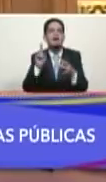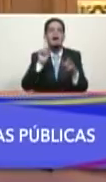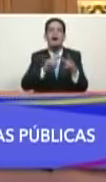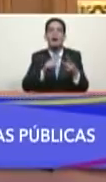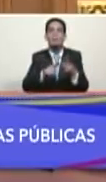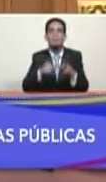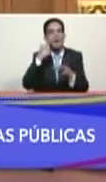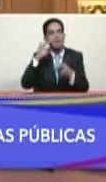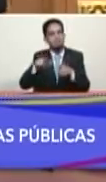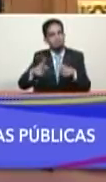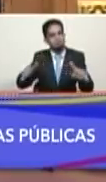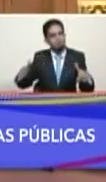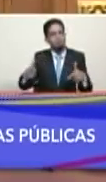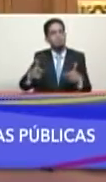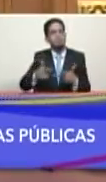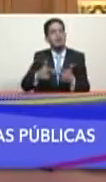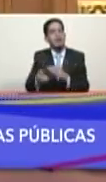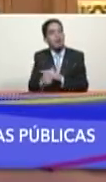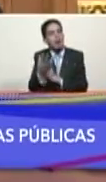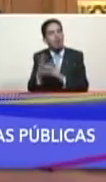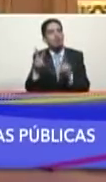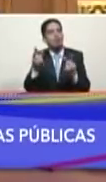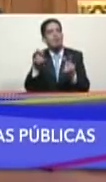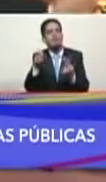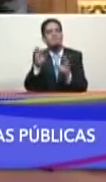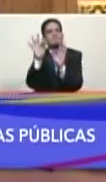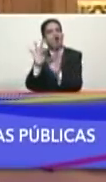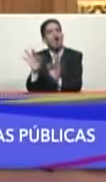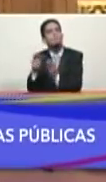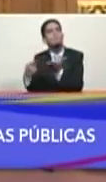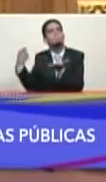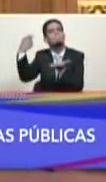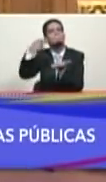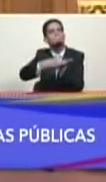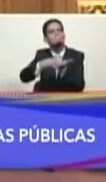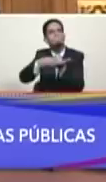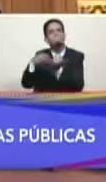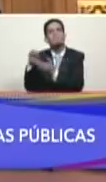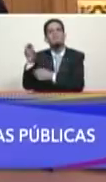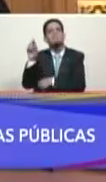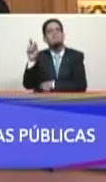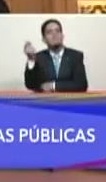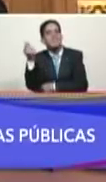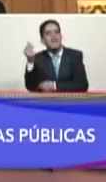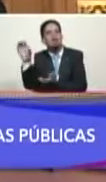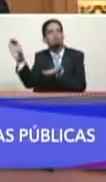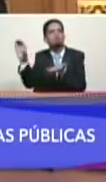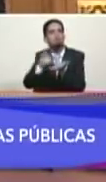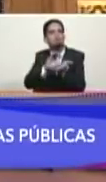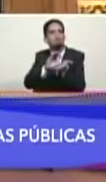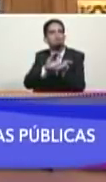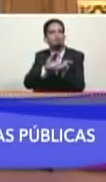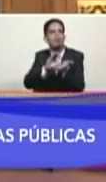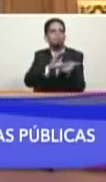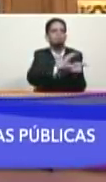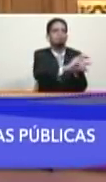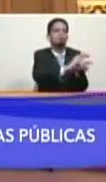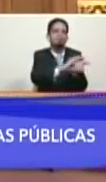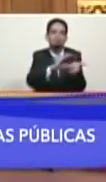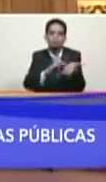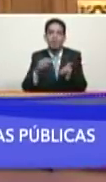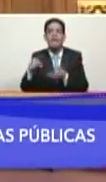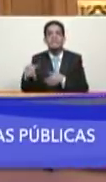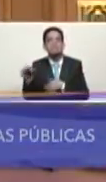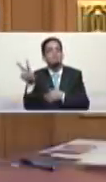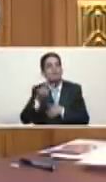país, para crear nuevas fórmulas de inversión, de financiamiento, de distribución. Quiero que este país